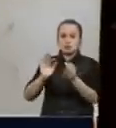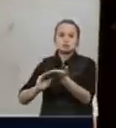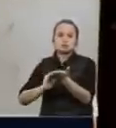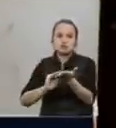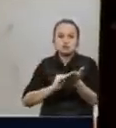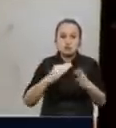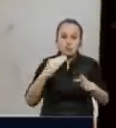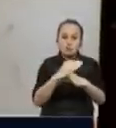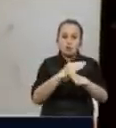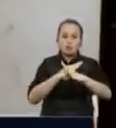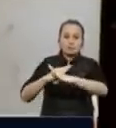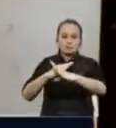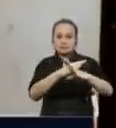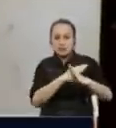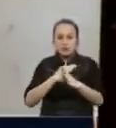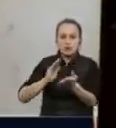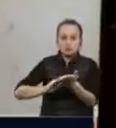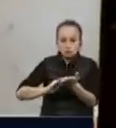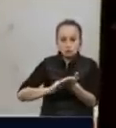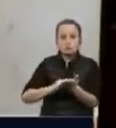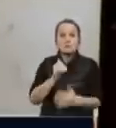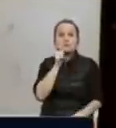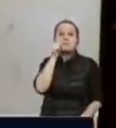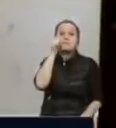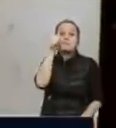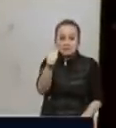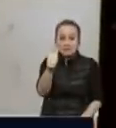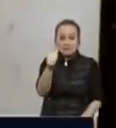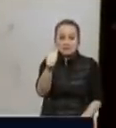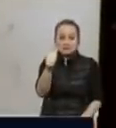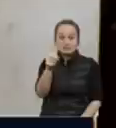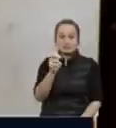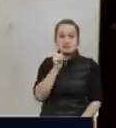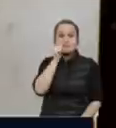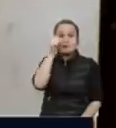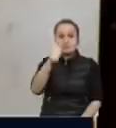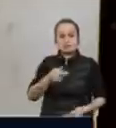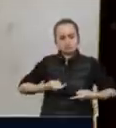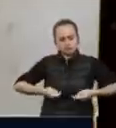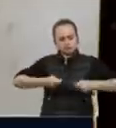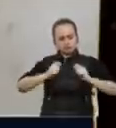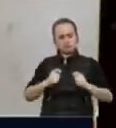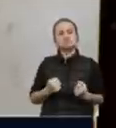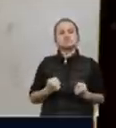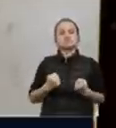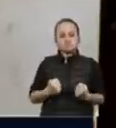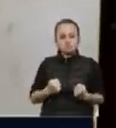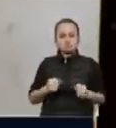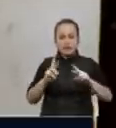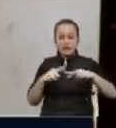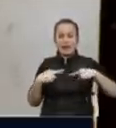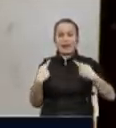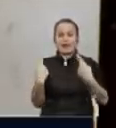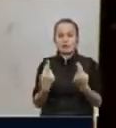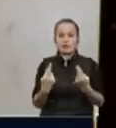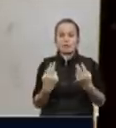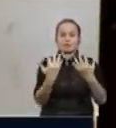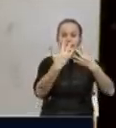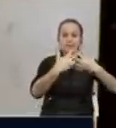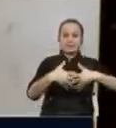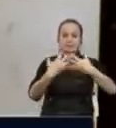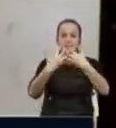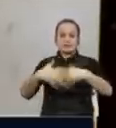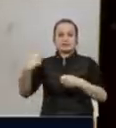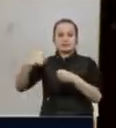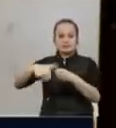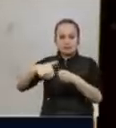problemas de seguridad. Mañana mismo asumo yo en la reunión con las petroleras y